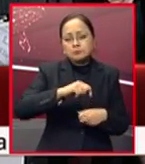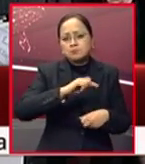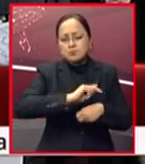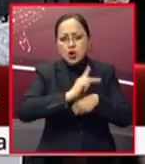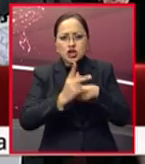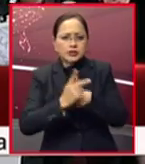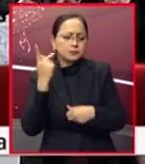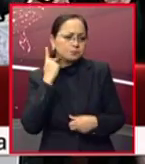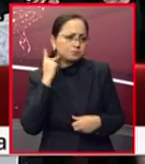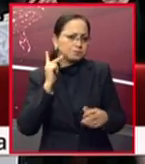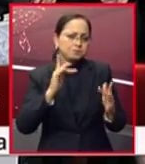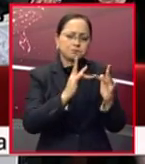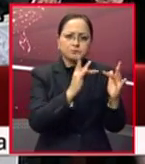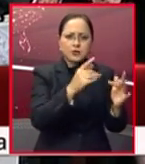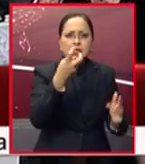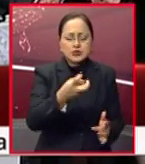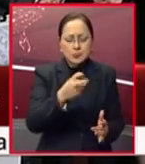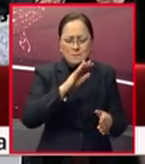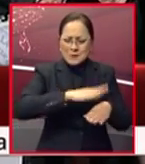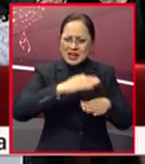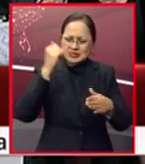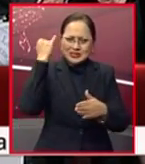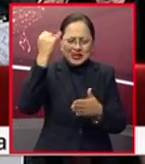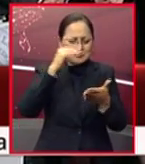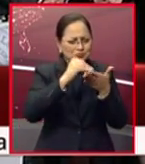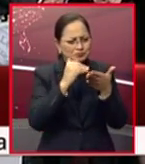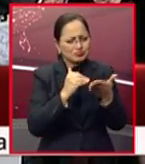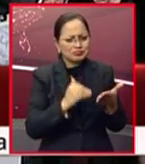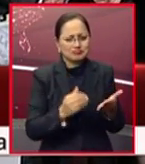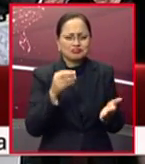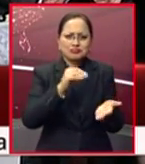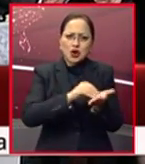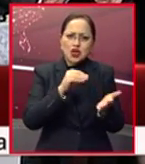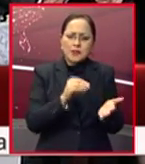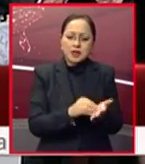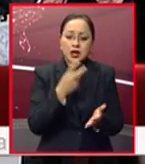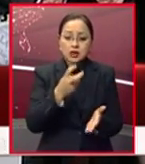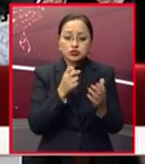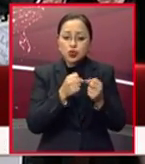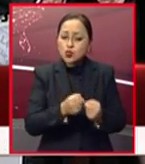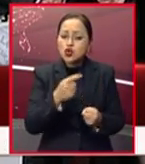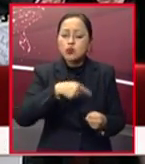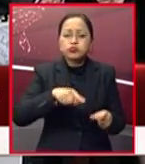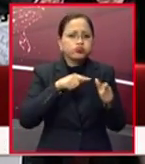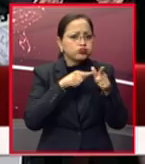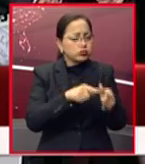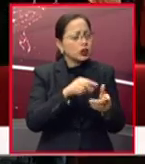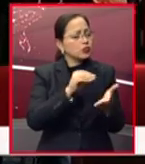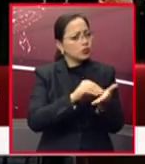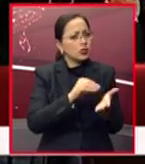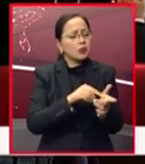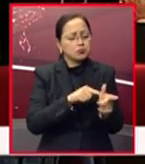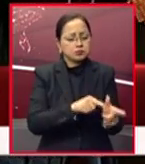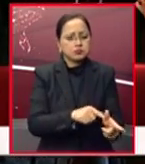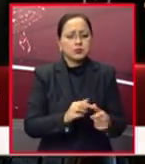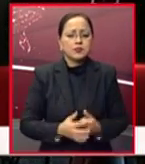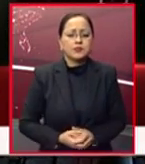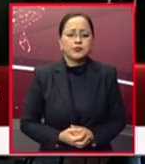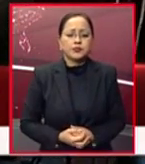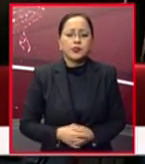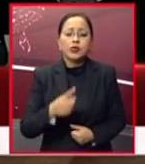más, están vigentes hace 100 años y seguramente lo seguirán estando.